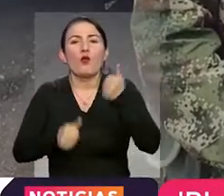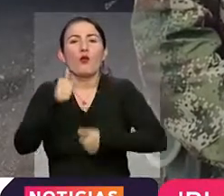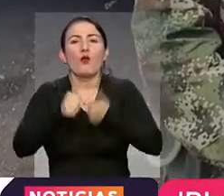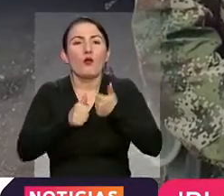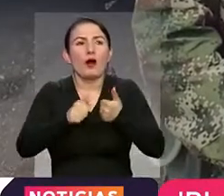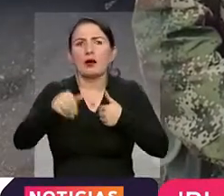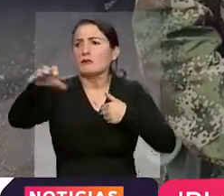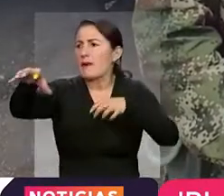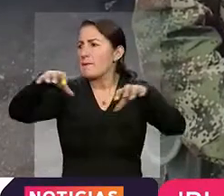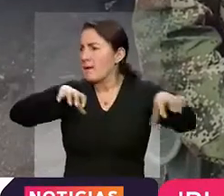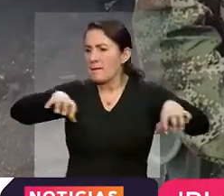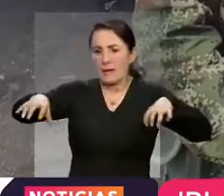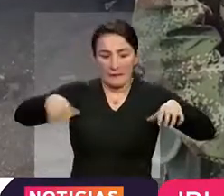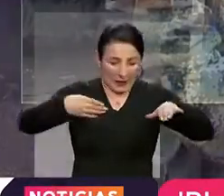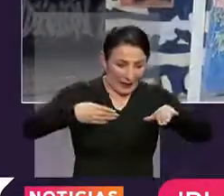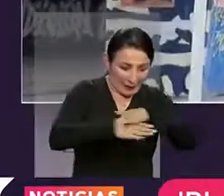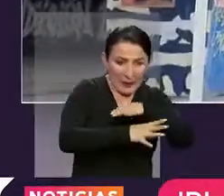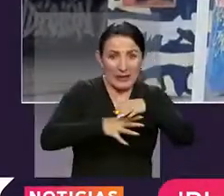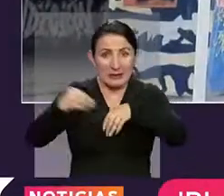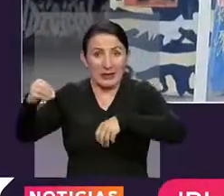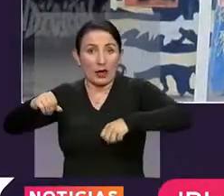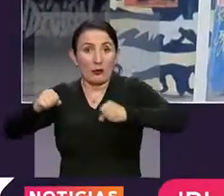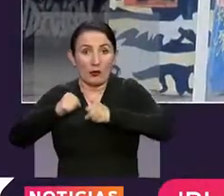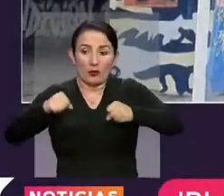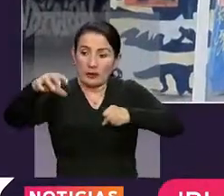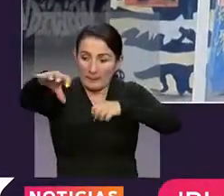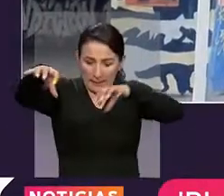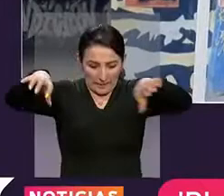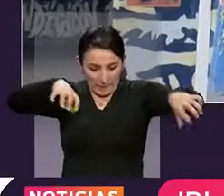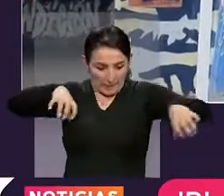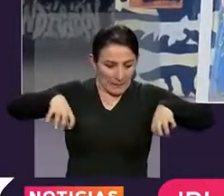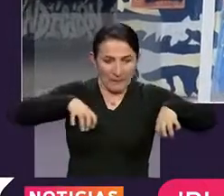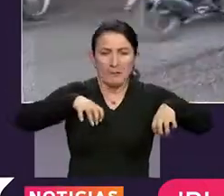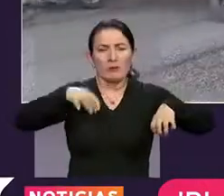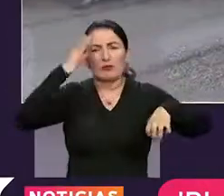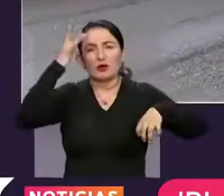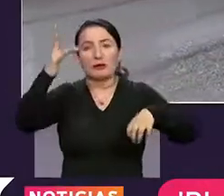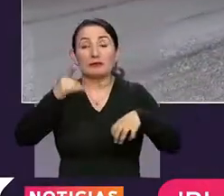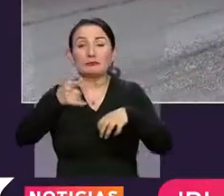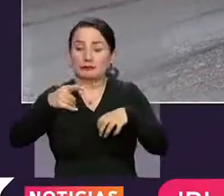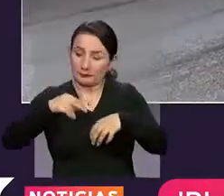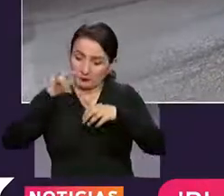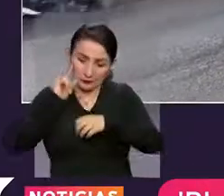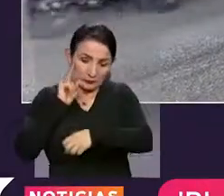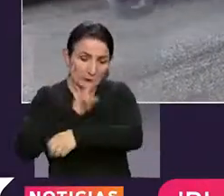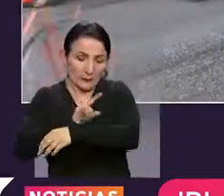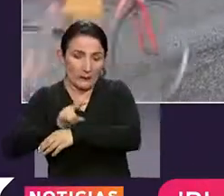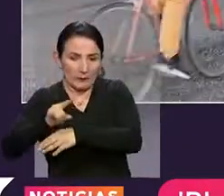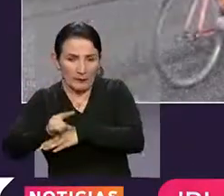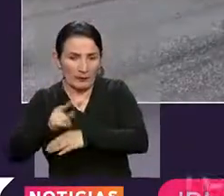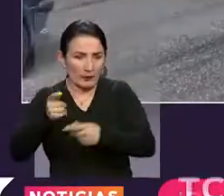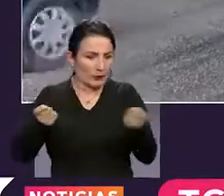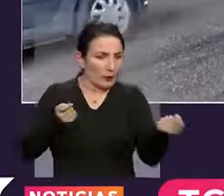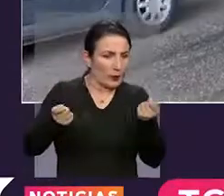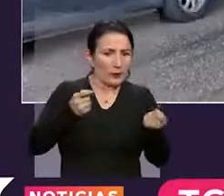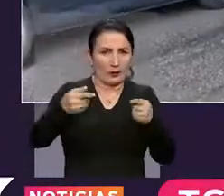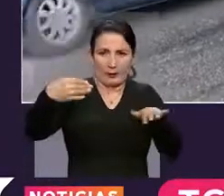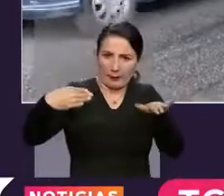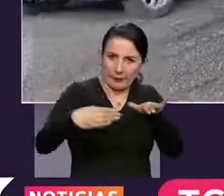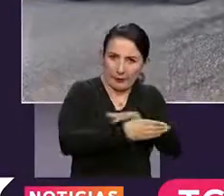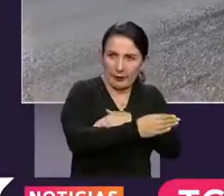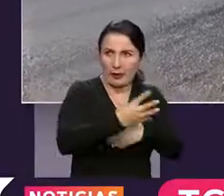están ubicados en las entradas y las salidas de la ciudad? Bueno, la intención de estos puestos de control es poder establecer